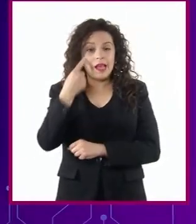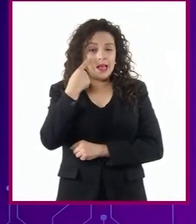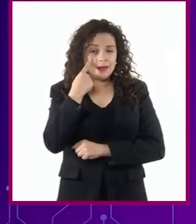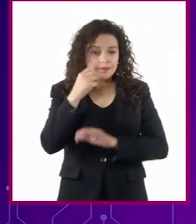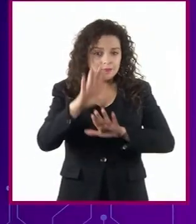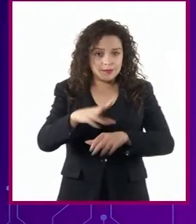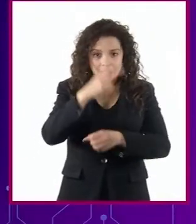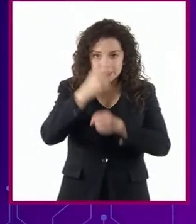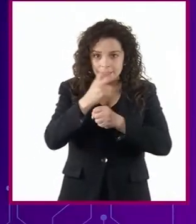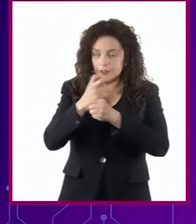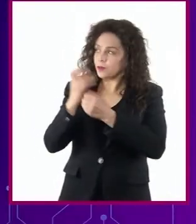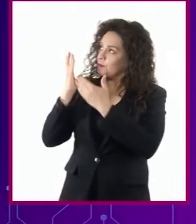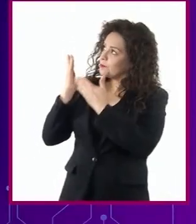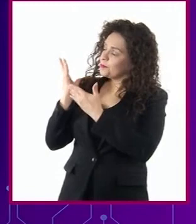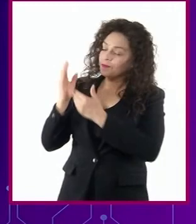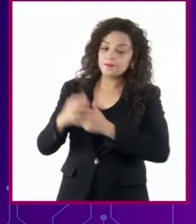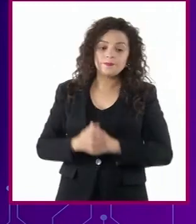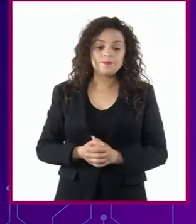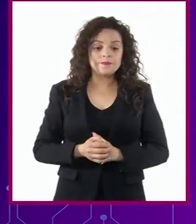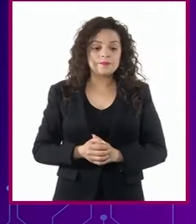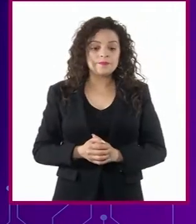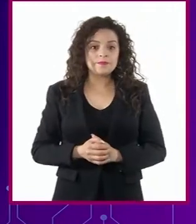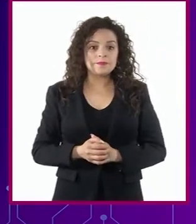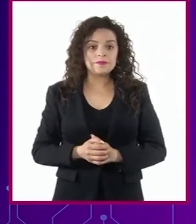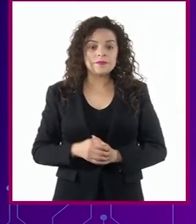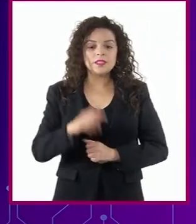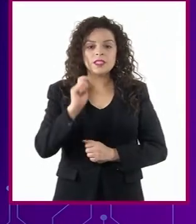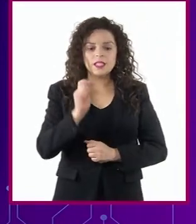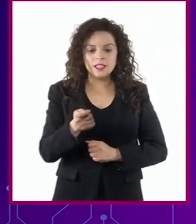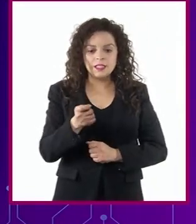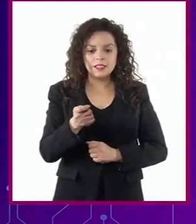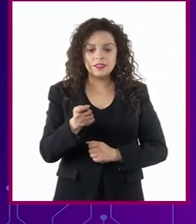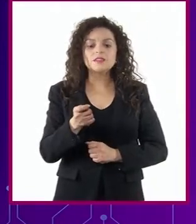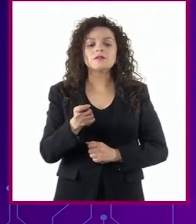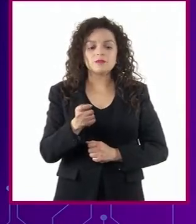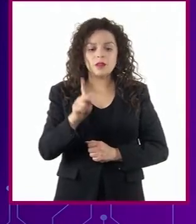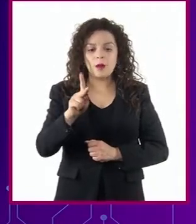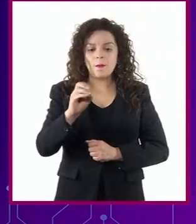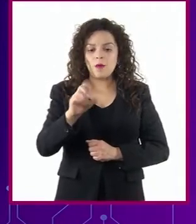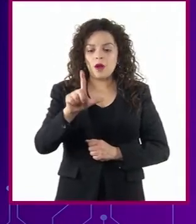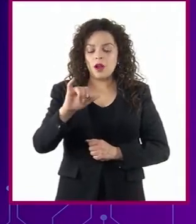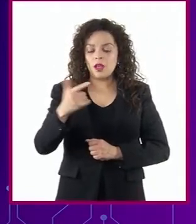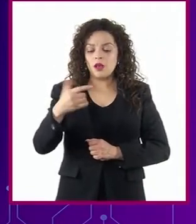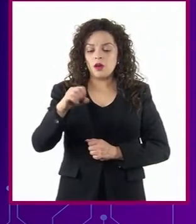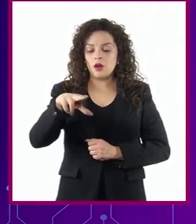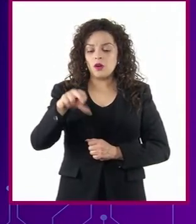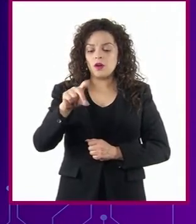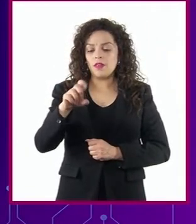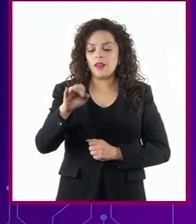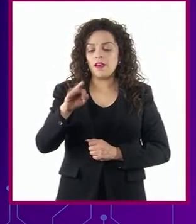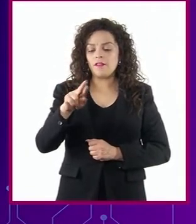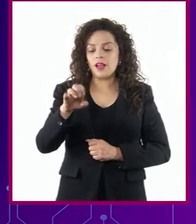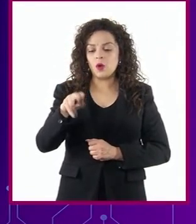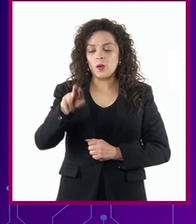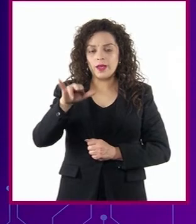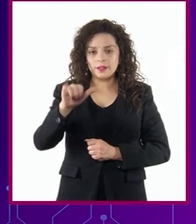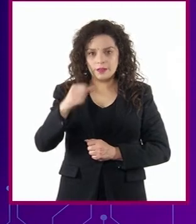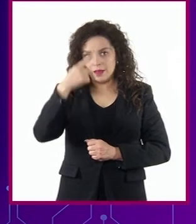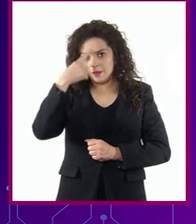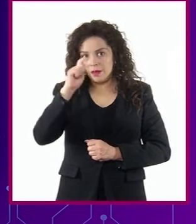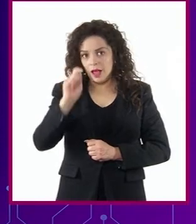Ahora analizamos los datos de una situación que están registrados en un polígono de frecuencias para datos